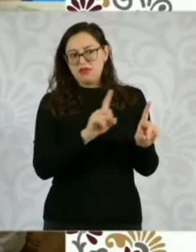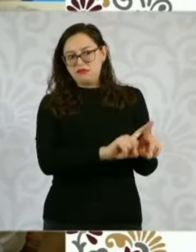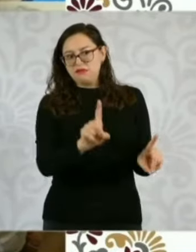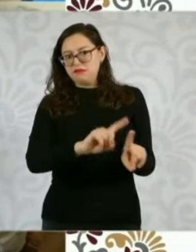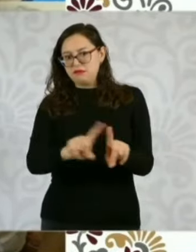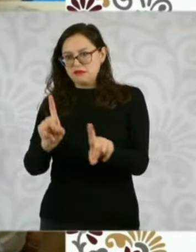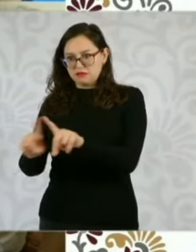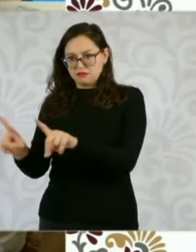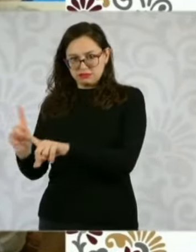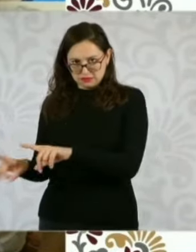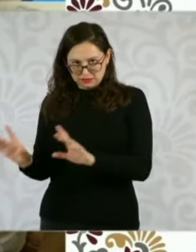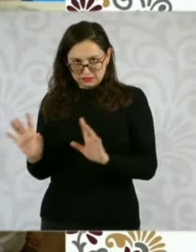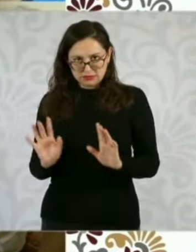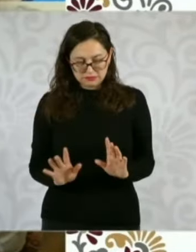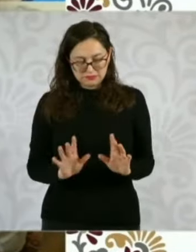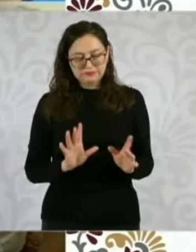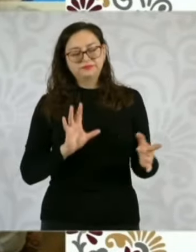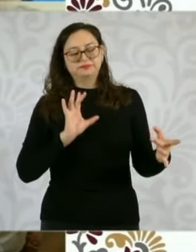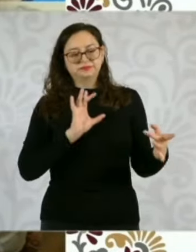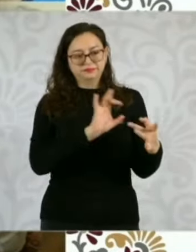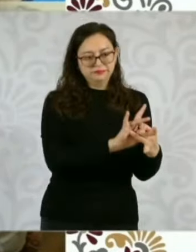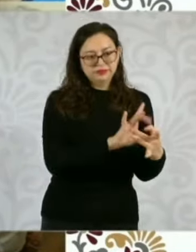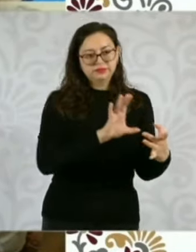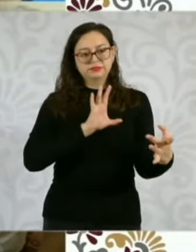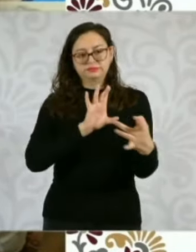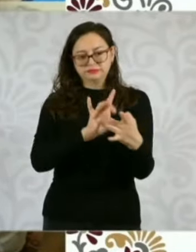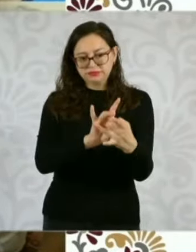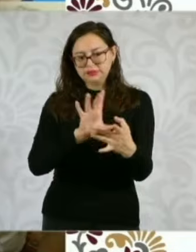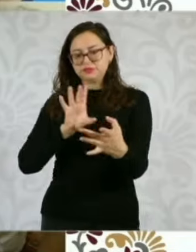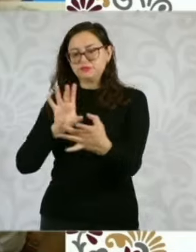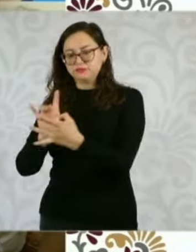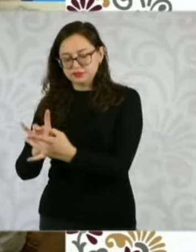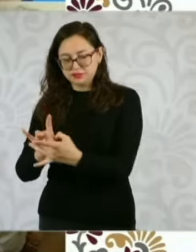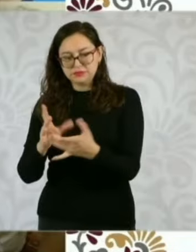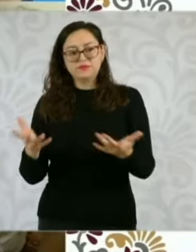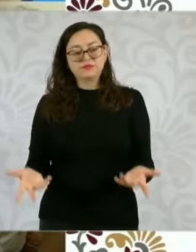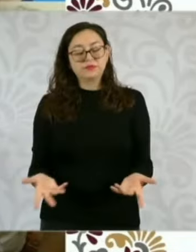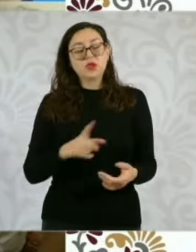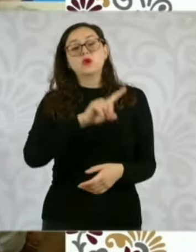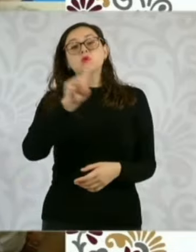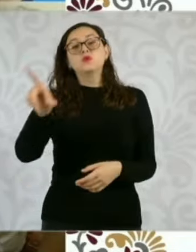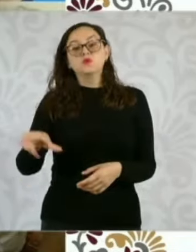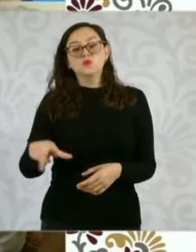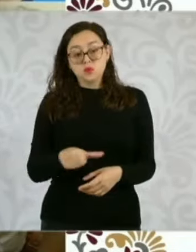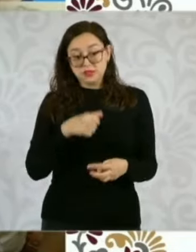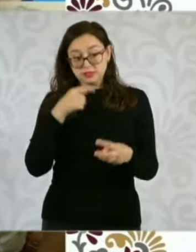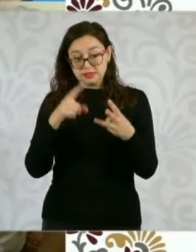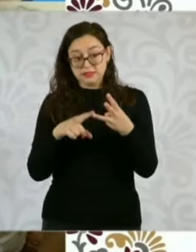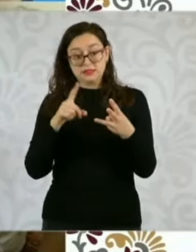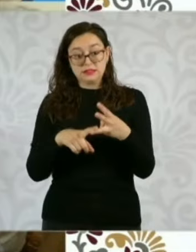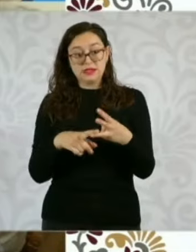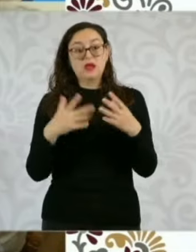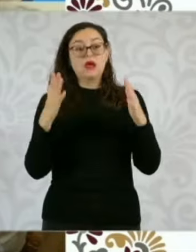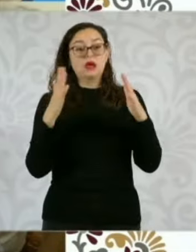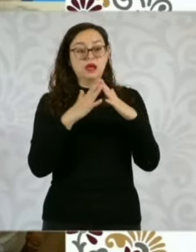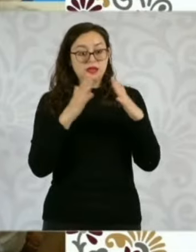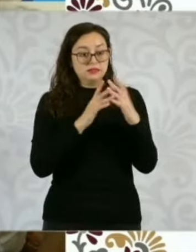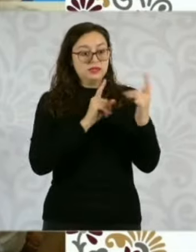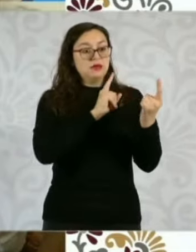discapacidad. Y se van a realizar visitas periódicas de salud casa por casa, de manera